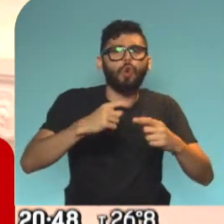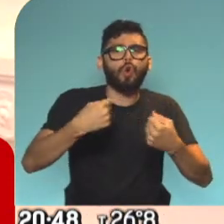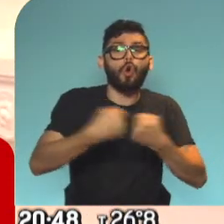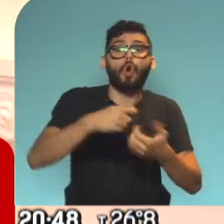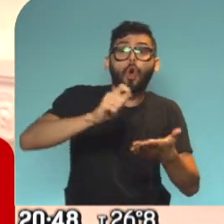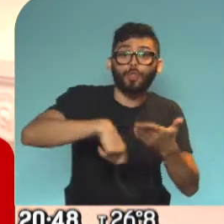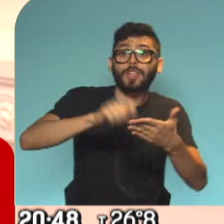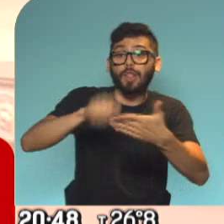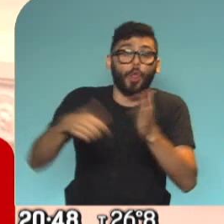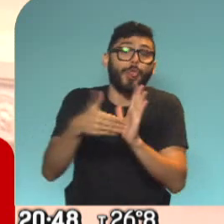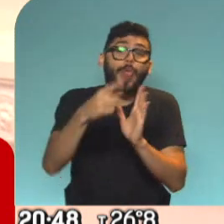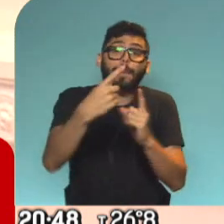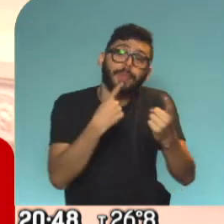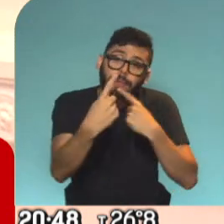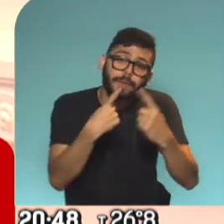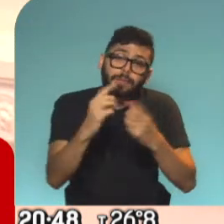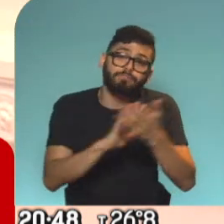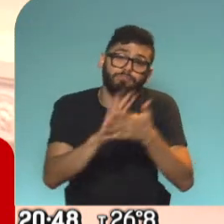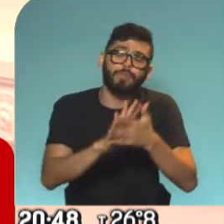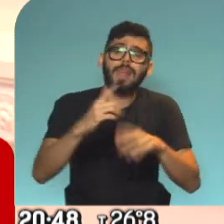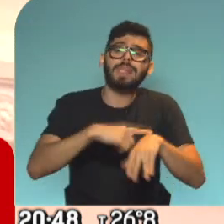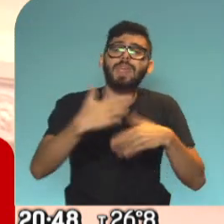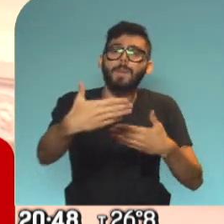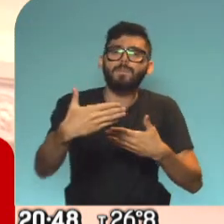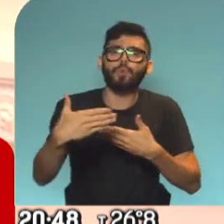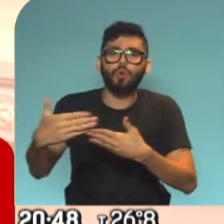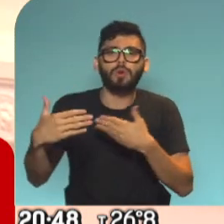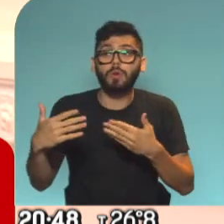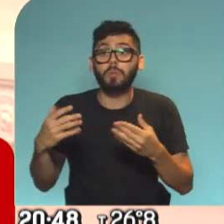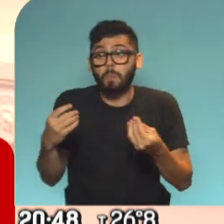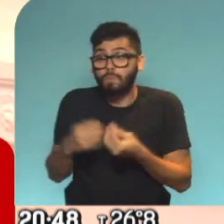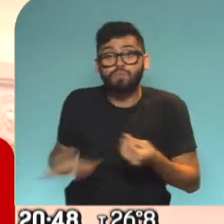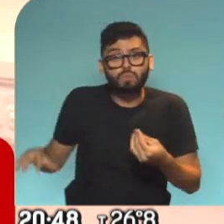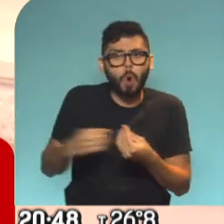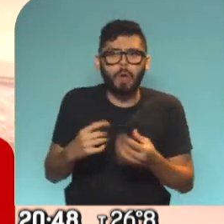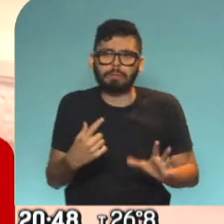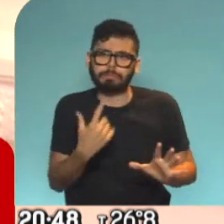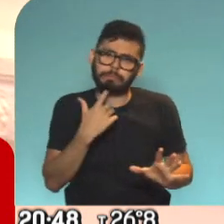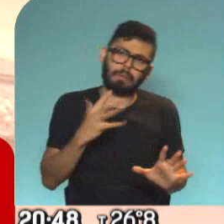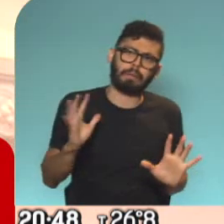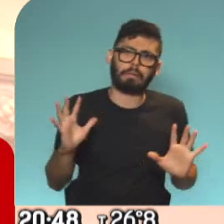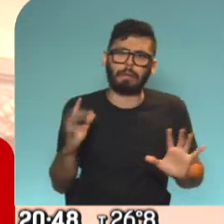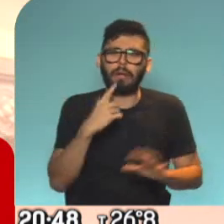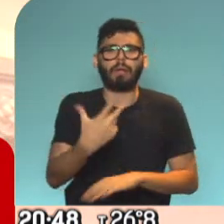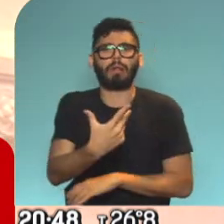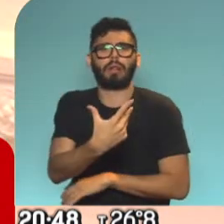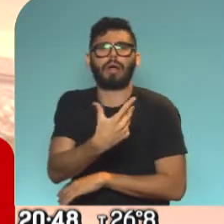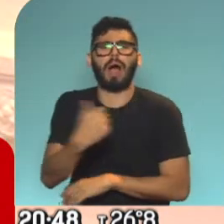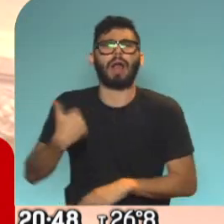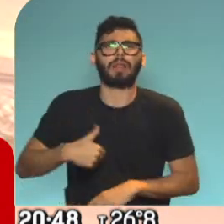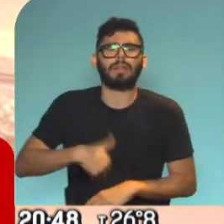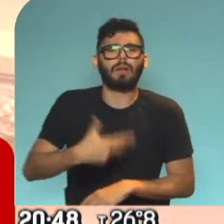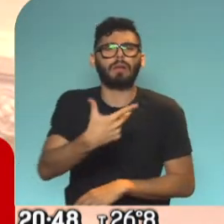que se iban determinando, y había mucho escepticismo, vos recordarás, con respecto a si la campaña de vacunación la Argentina